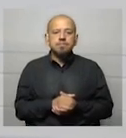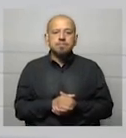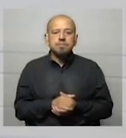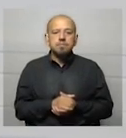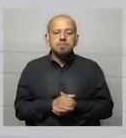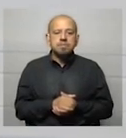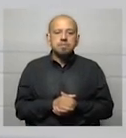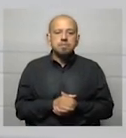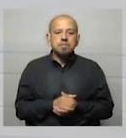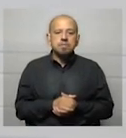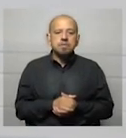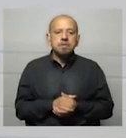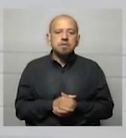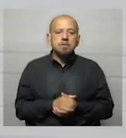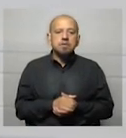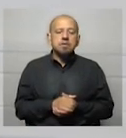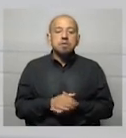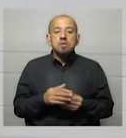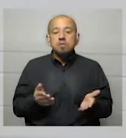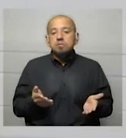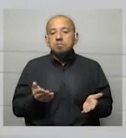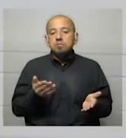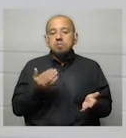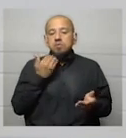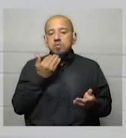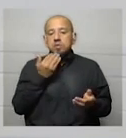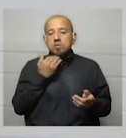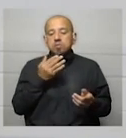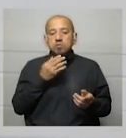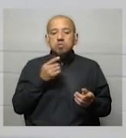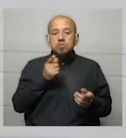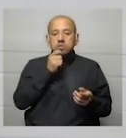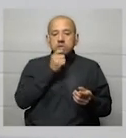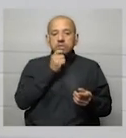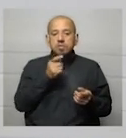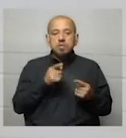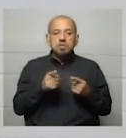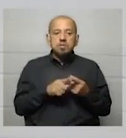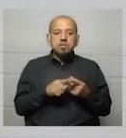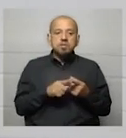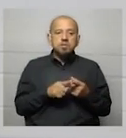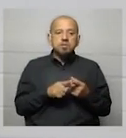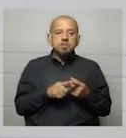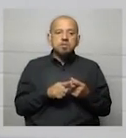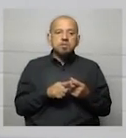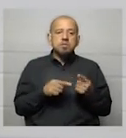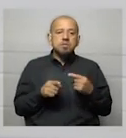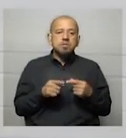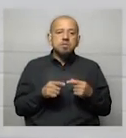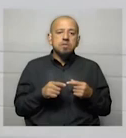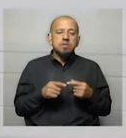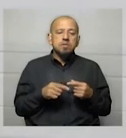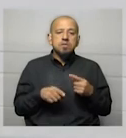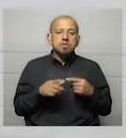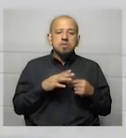Ingenuamente, sin prejuicios, no sabemos a quién vamos a entrevistar. Al principio fue así, ¿no? Vamos un poco